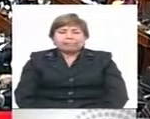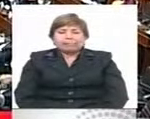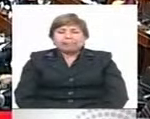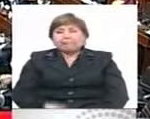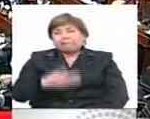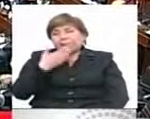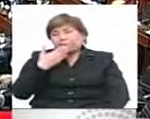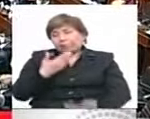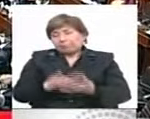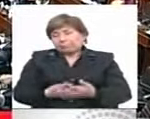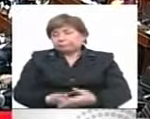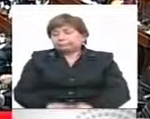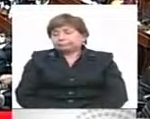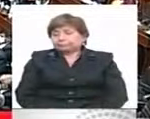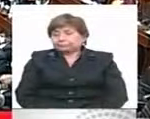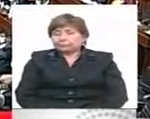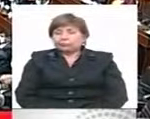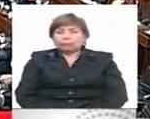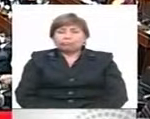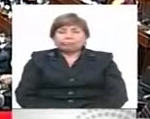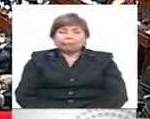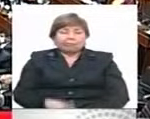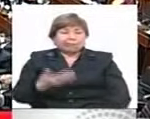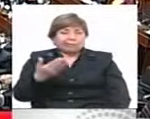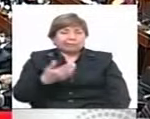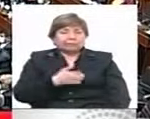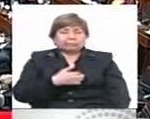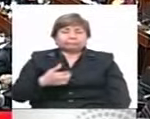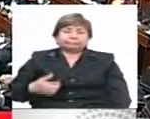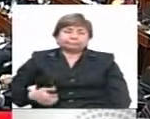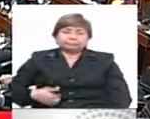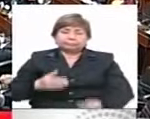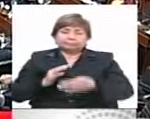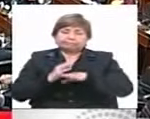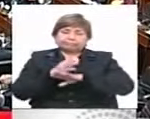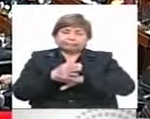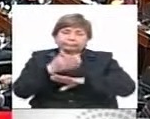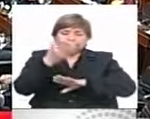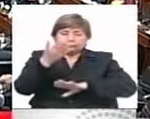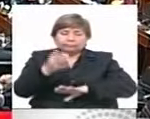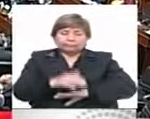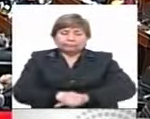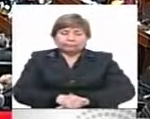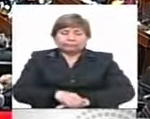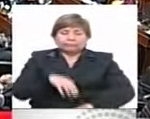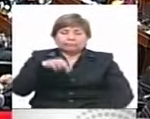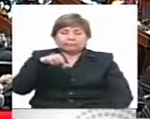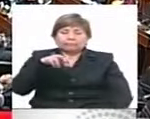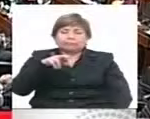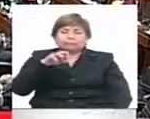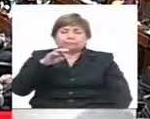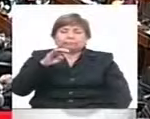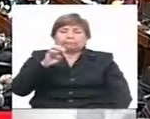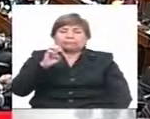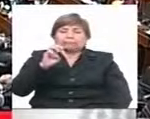Muchas gracias, señora presidente, por ser el medio a la premier.